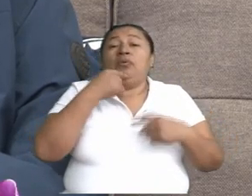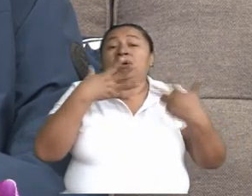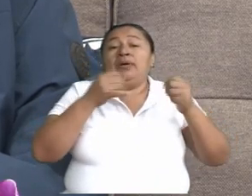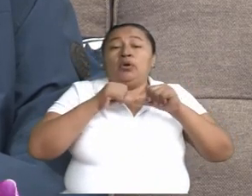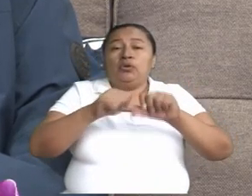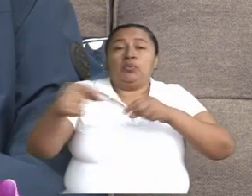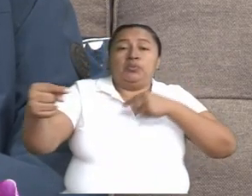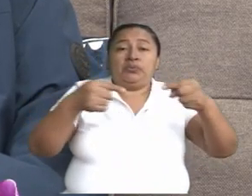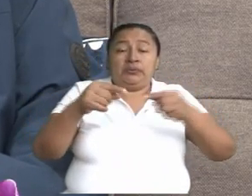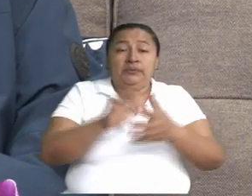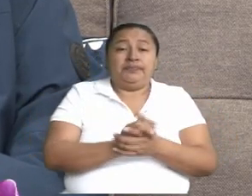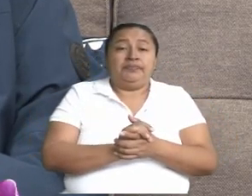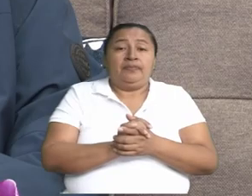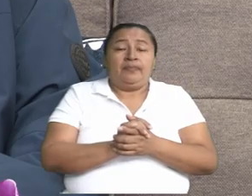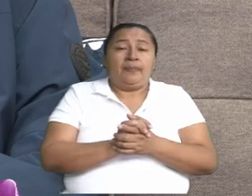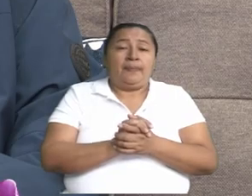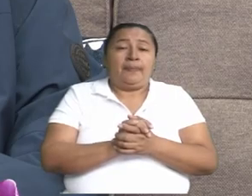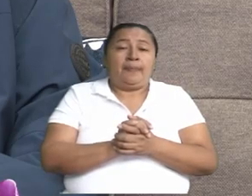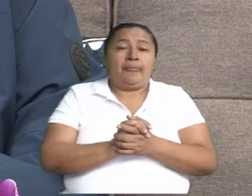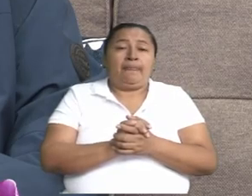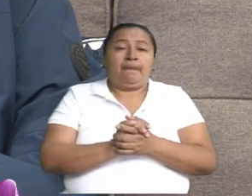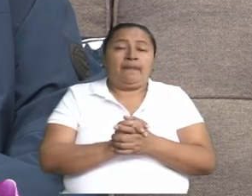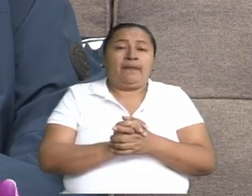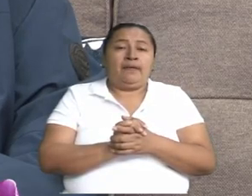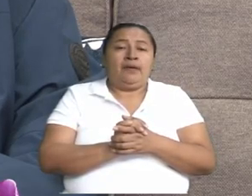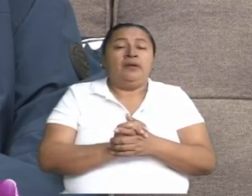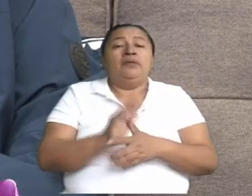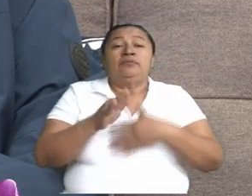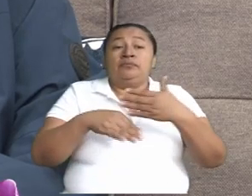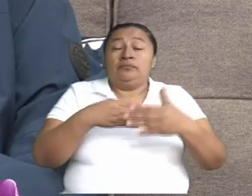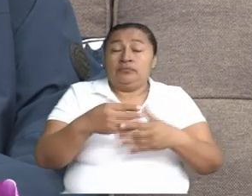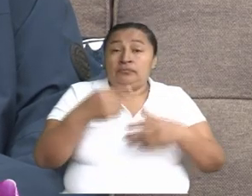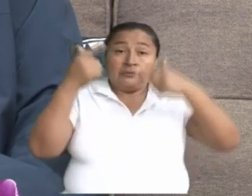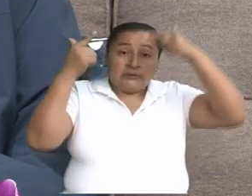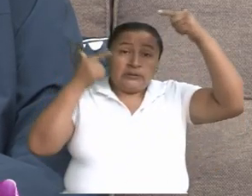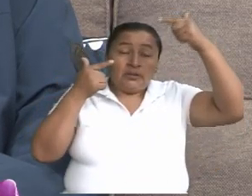Cuando él anuncia que va a continuar la guerra,